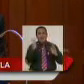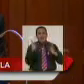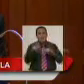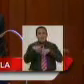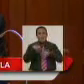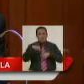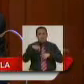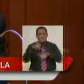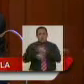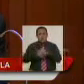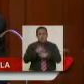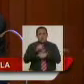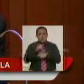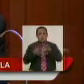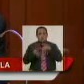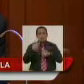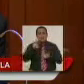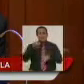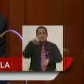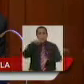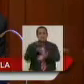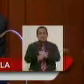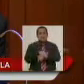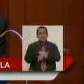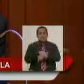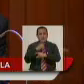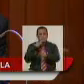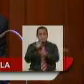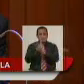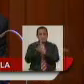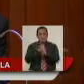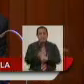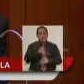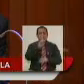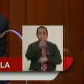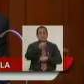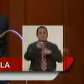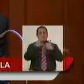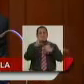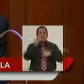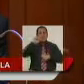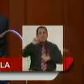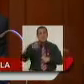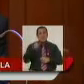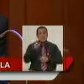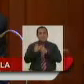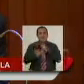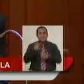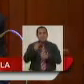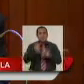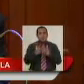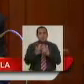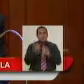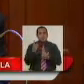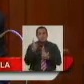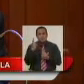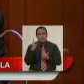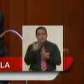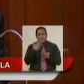de este año, se han detenido e intervenido a 160.000 personas por delitos